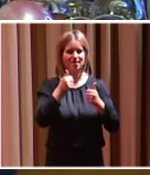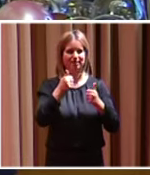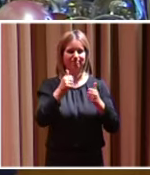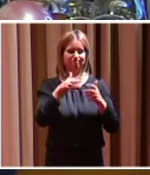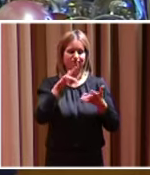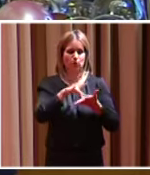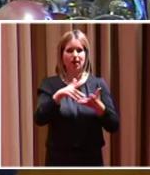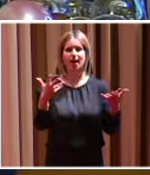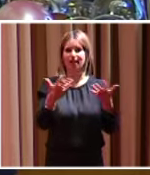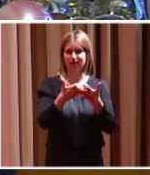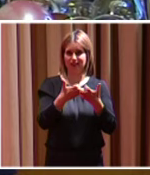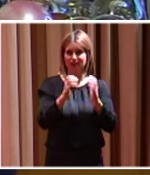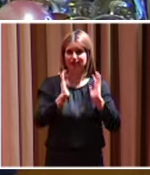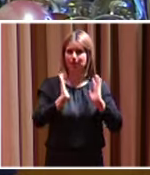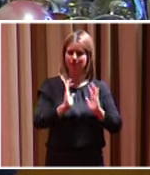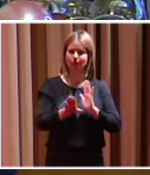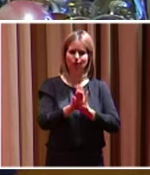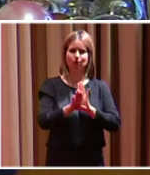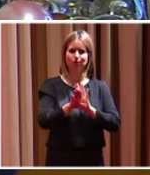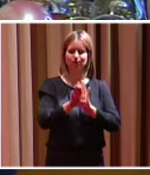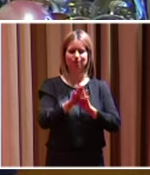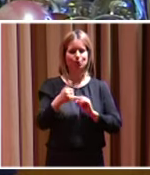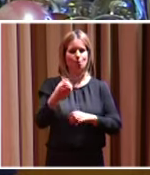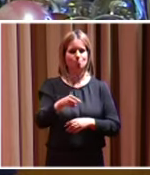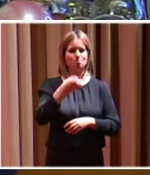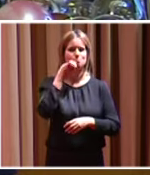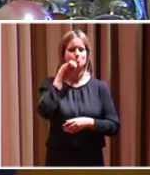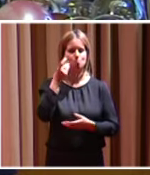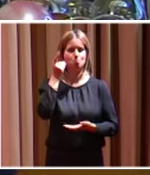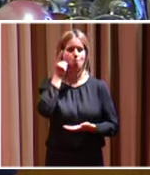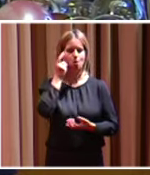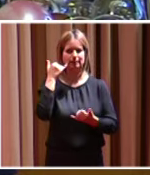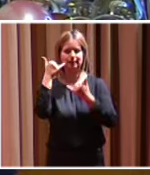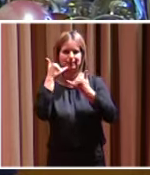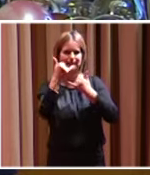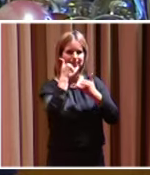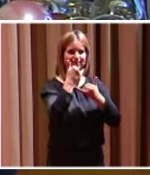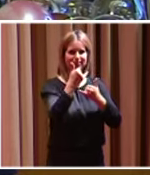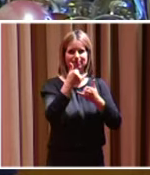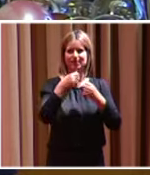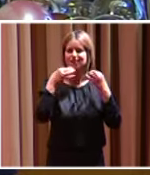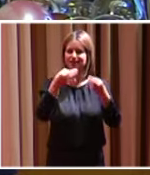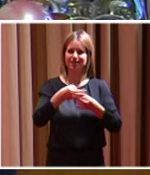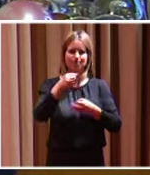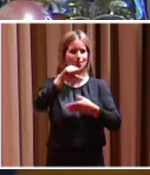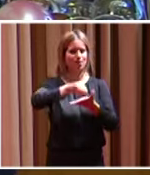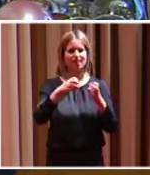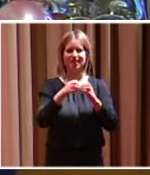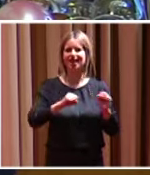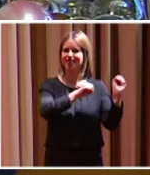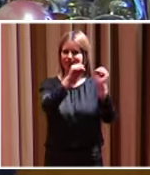con accidentes, pero que seguiré con el teléfono en la mano llamando a uno y a otro en defensa de mi